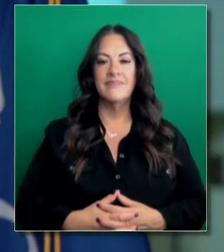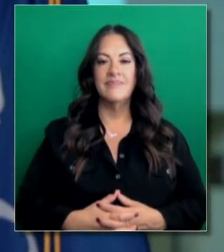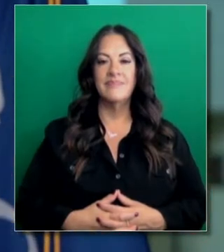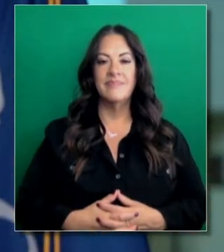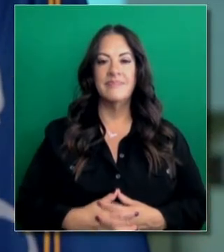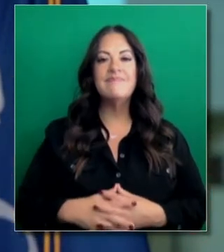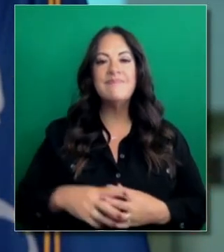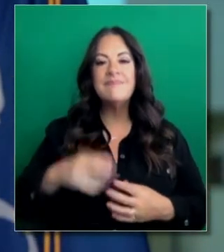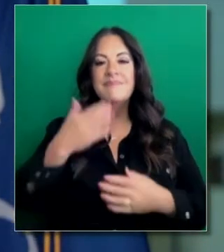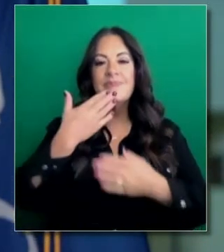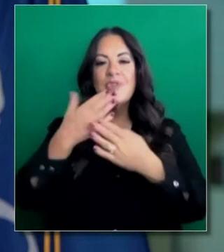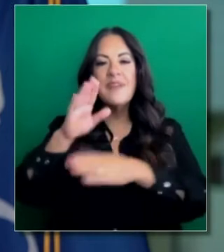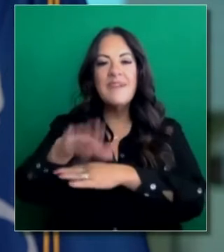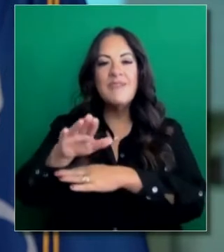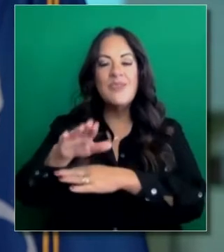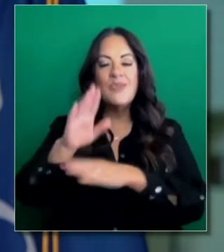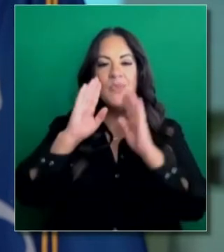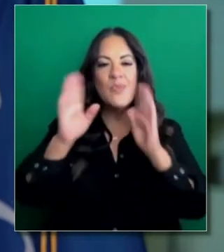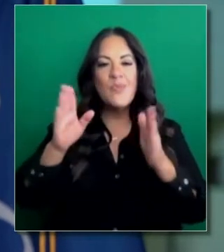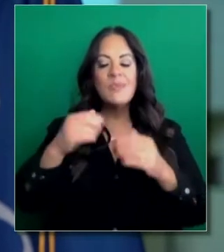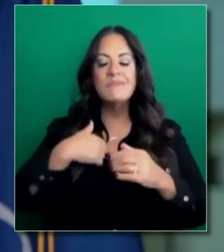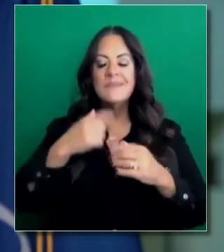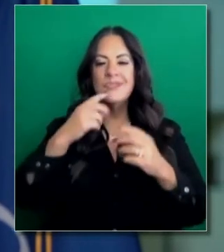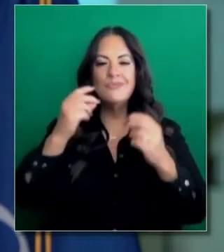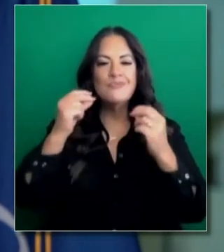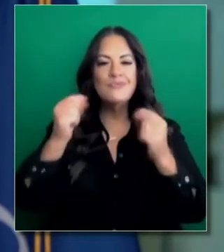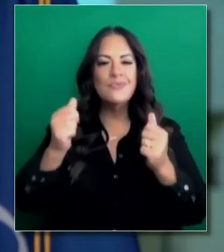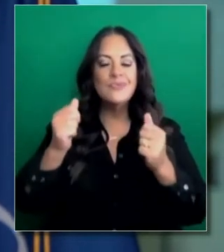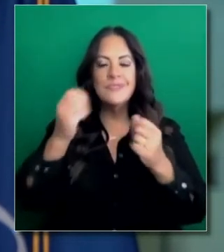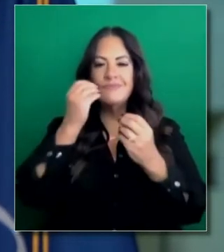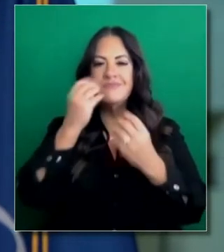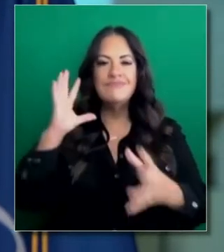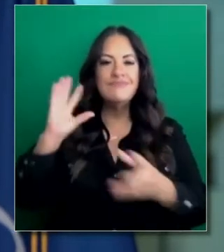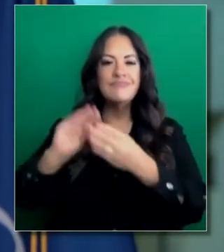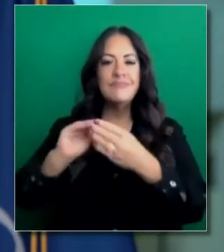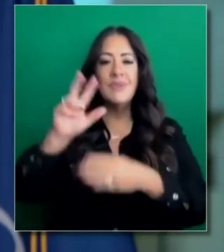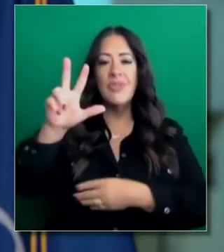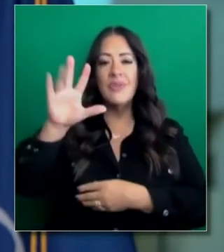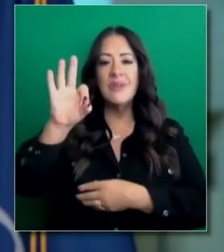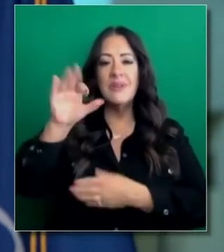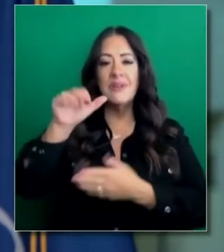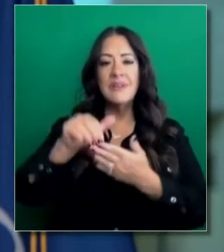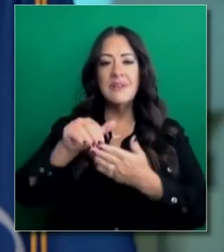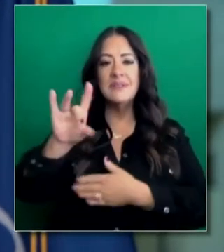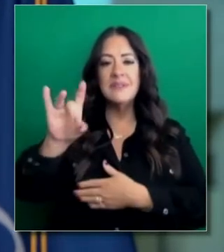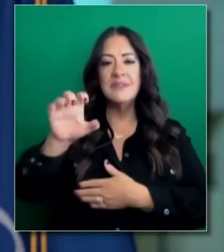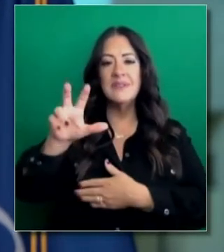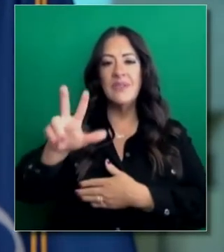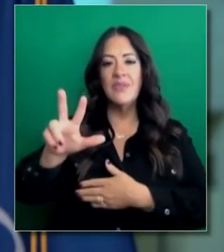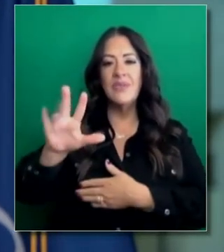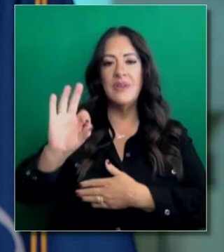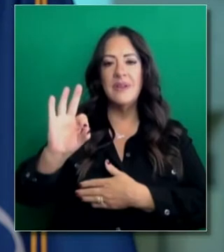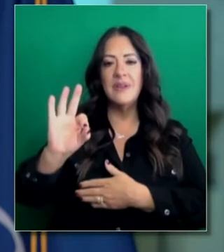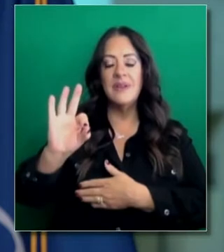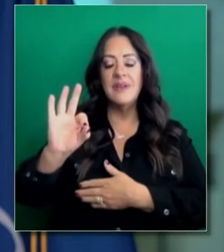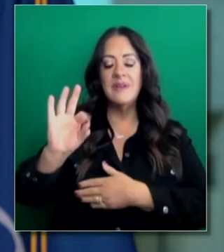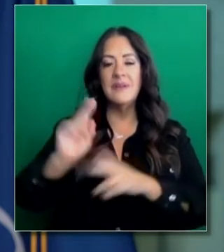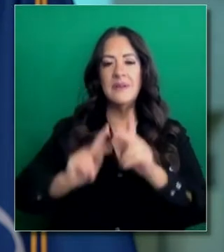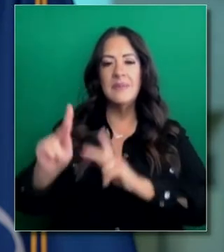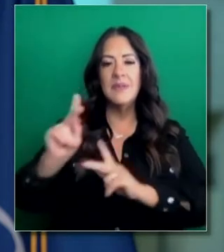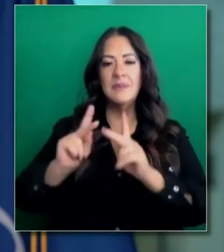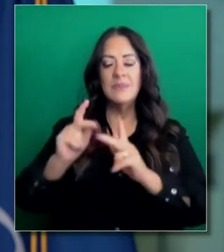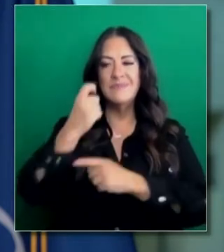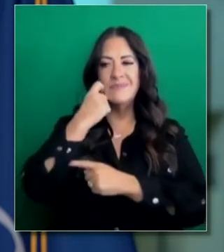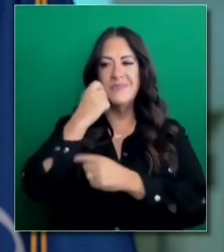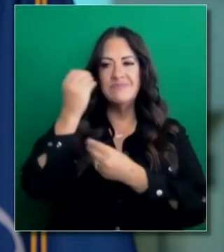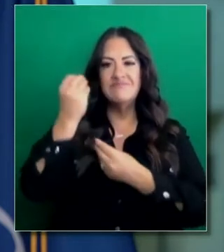buenas tardes a todos voy a empezar de una vez con la reseña 32 mil individuos en